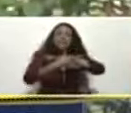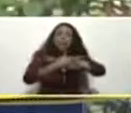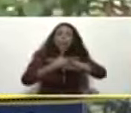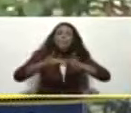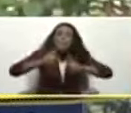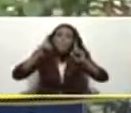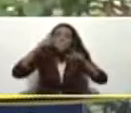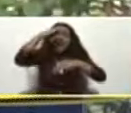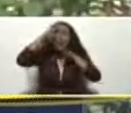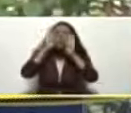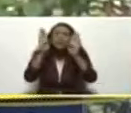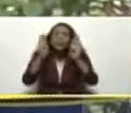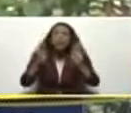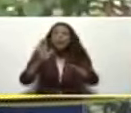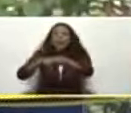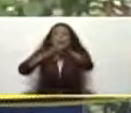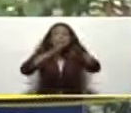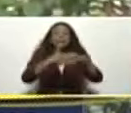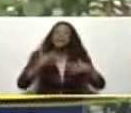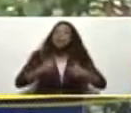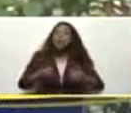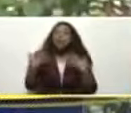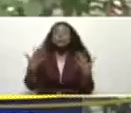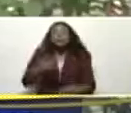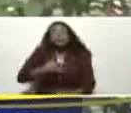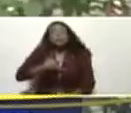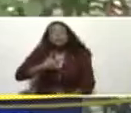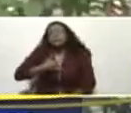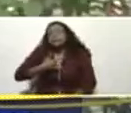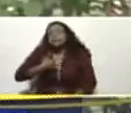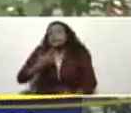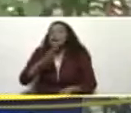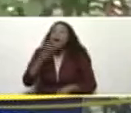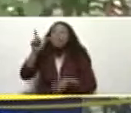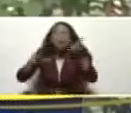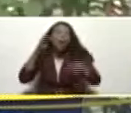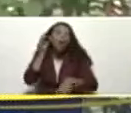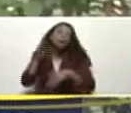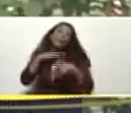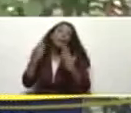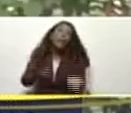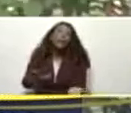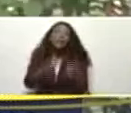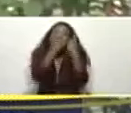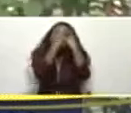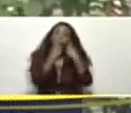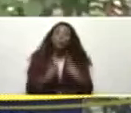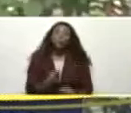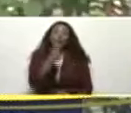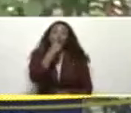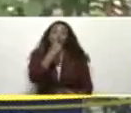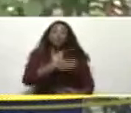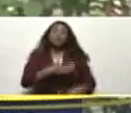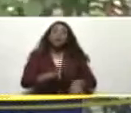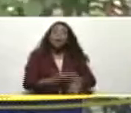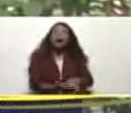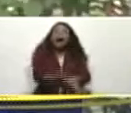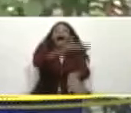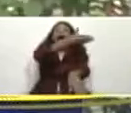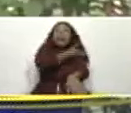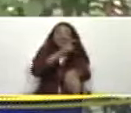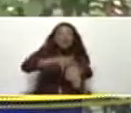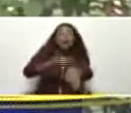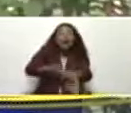nos permitan atender una demanda de salud muy sentida de nuestro género. El diagnóstico de cáncer de mama de forma